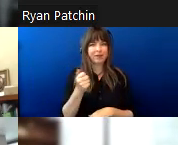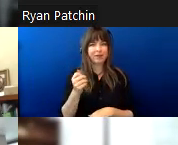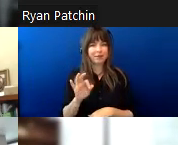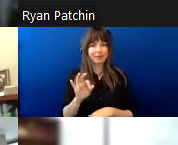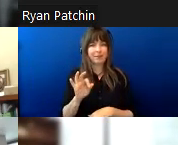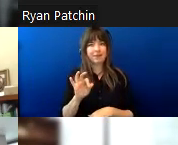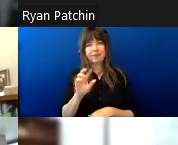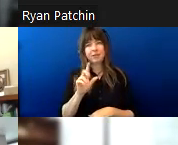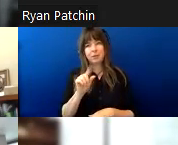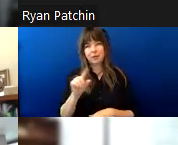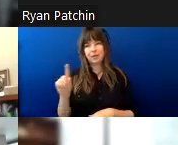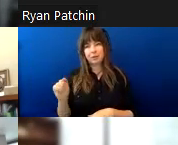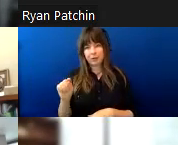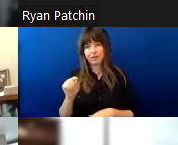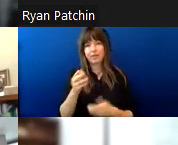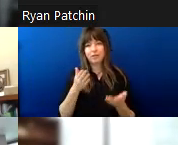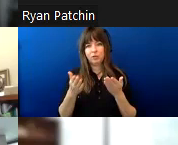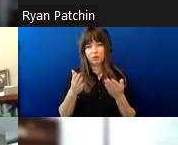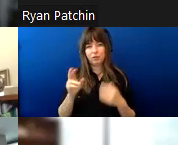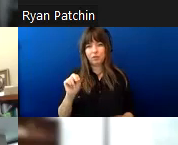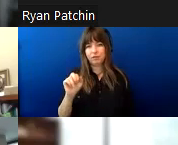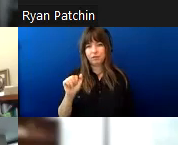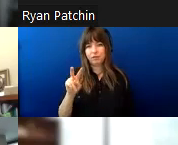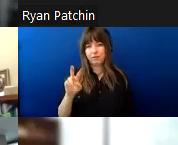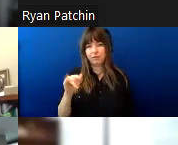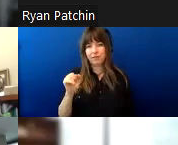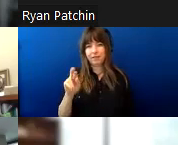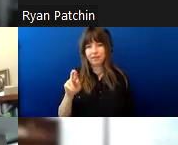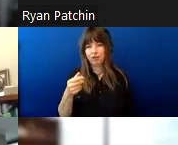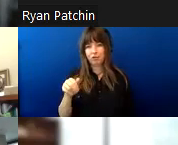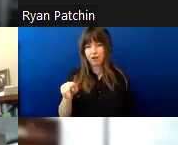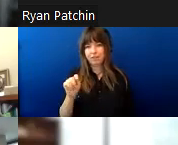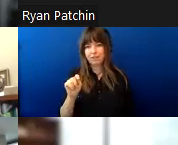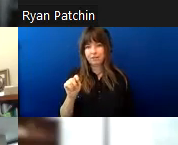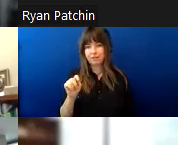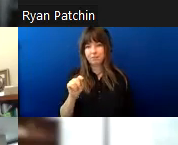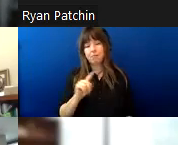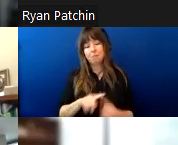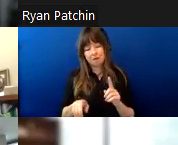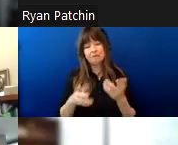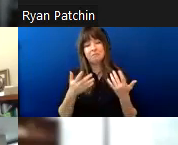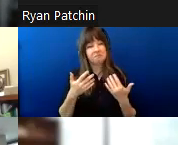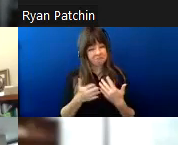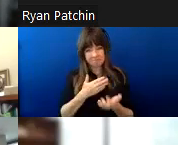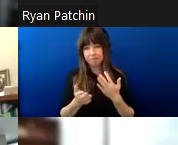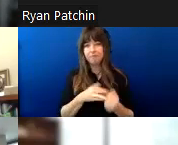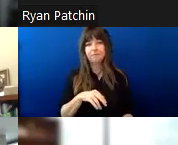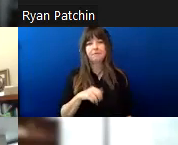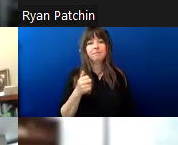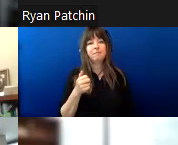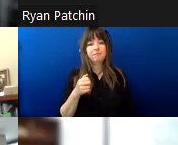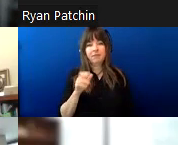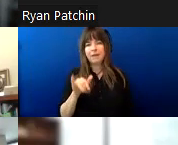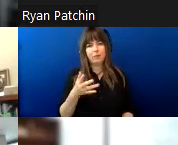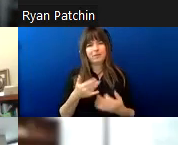Sin embargo, En 1920